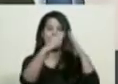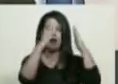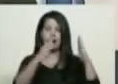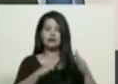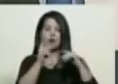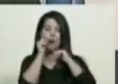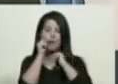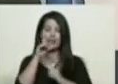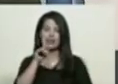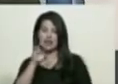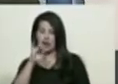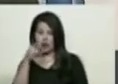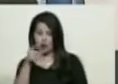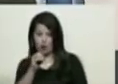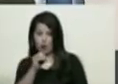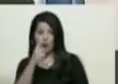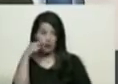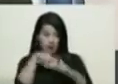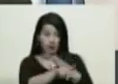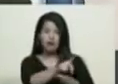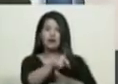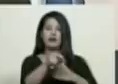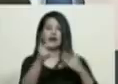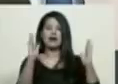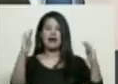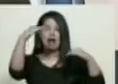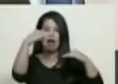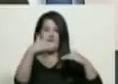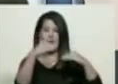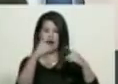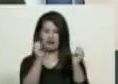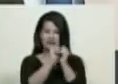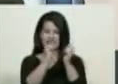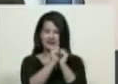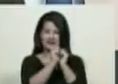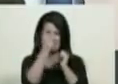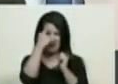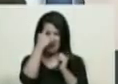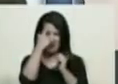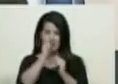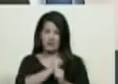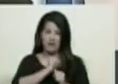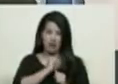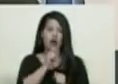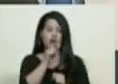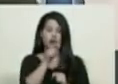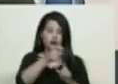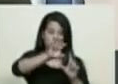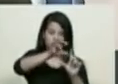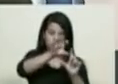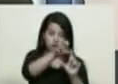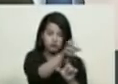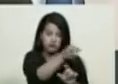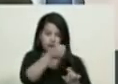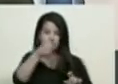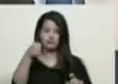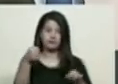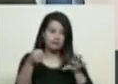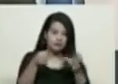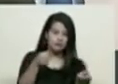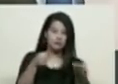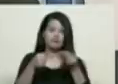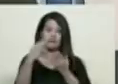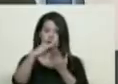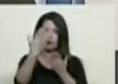diego salazar estaba en una caja fuerte una serie de documentos que el ministerio público está